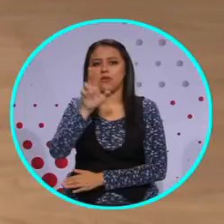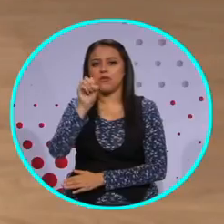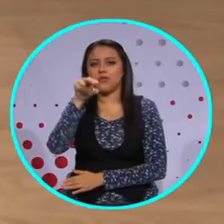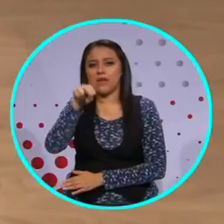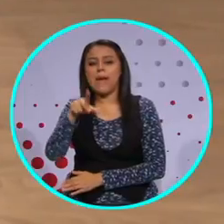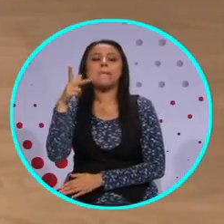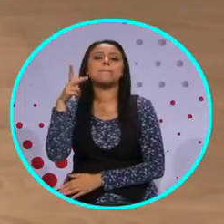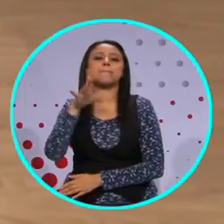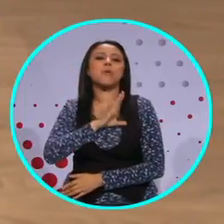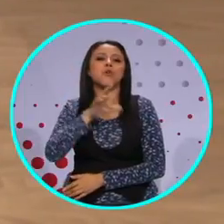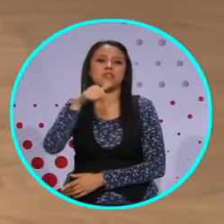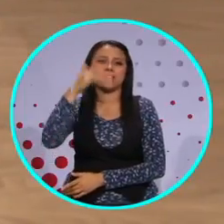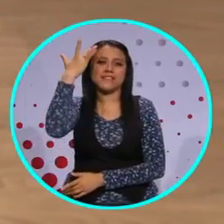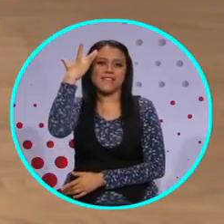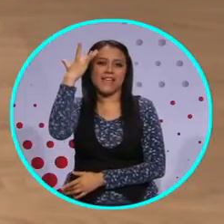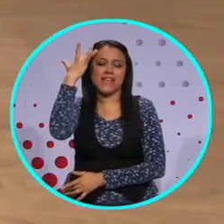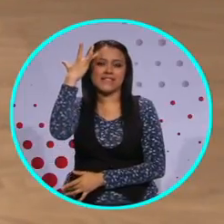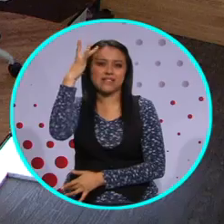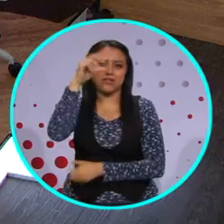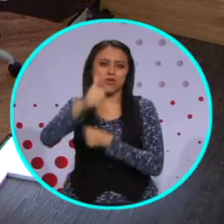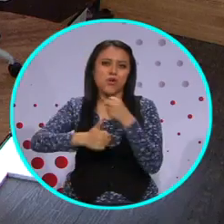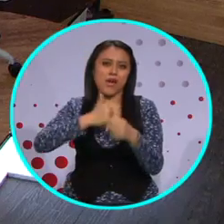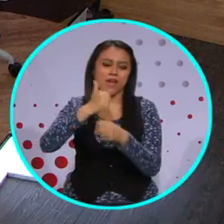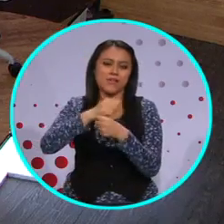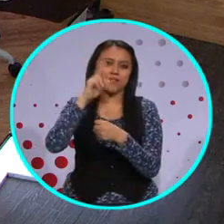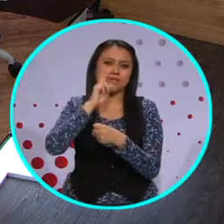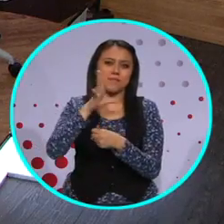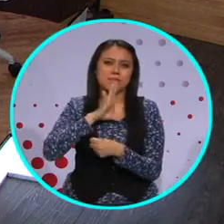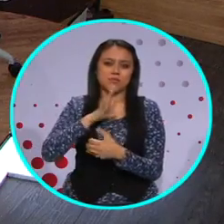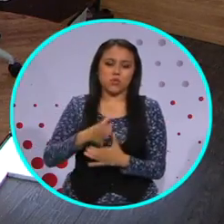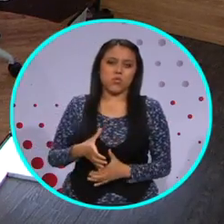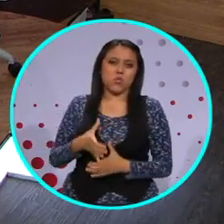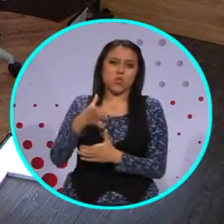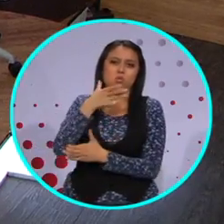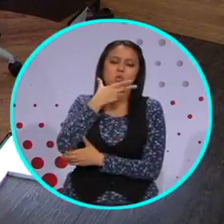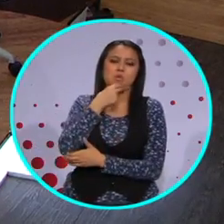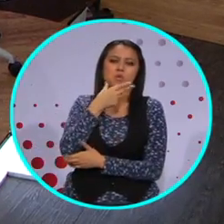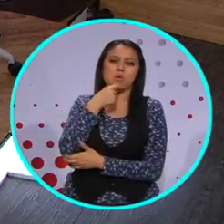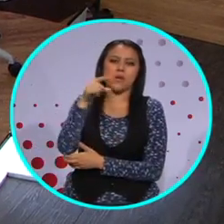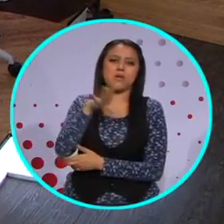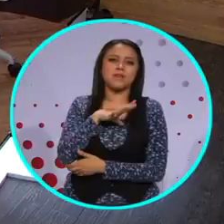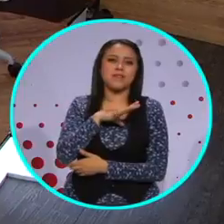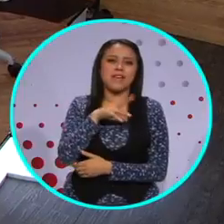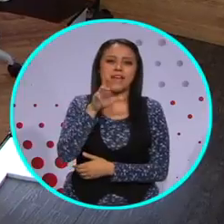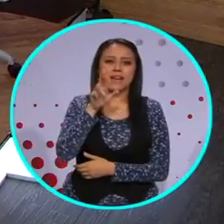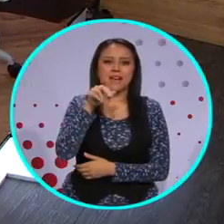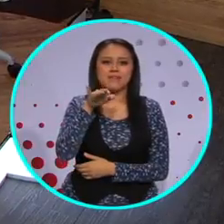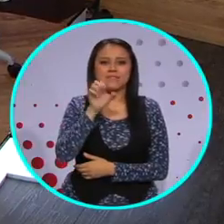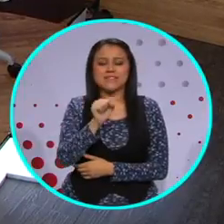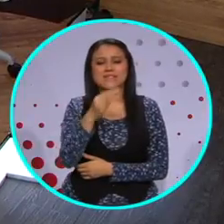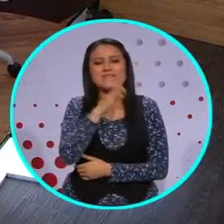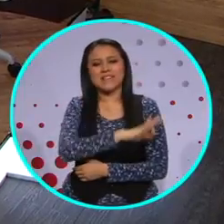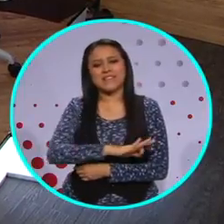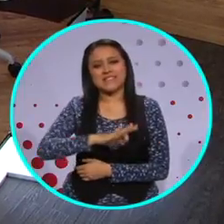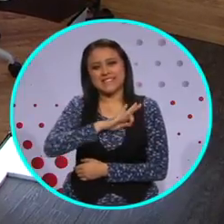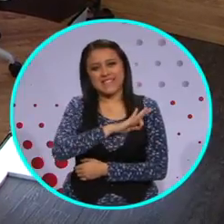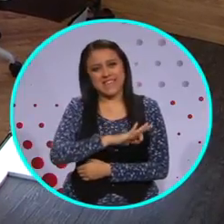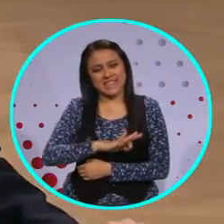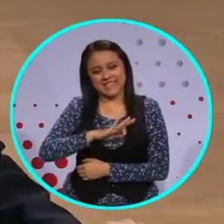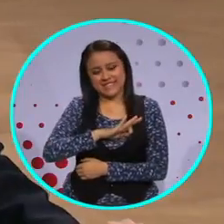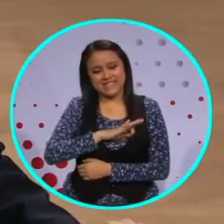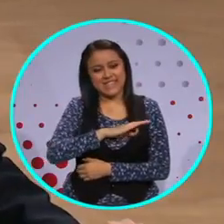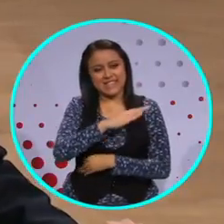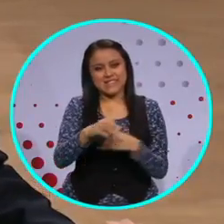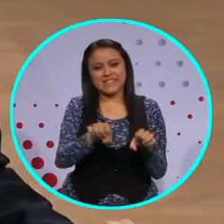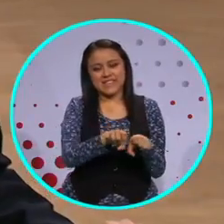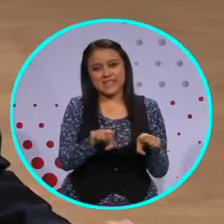cumpleaños y el día de hoy es una de las momias egipcias que tenemos aquí ahora que parece el segundo felicidad es una buena no vamos mira sino de todo